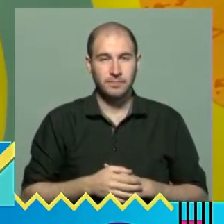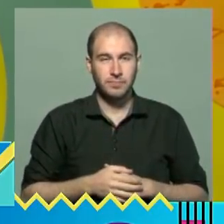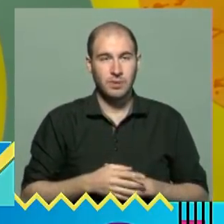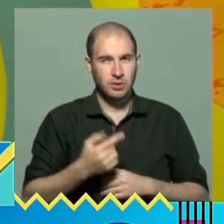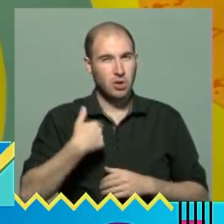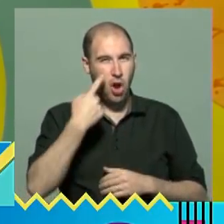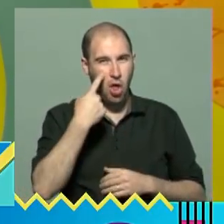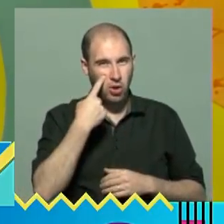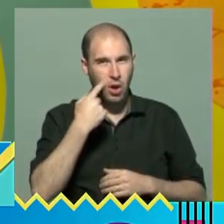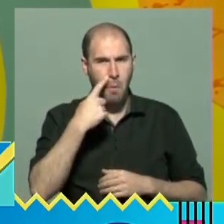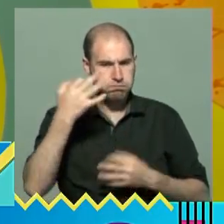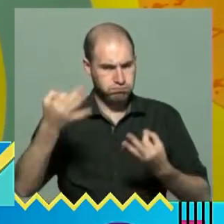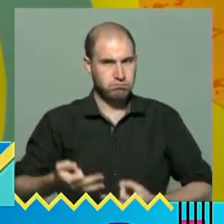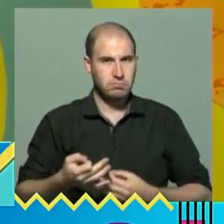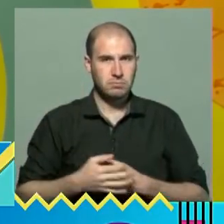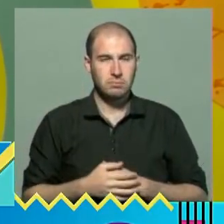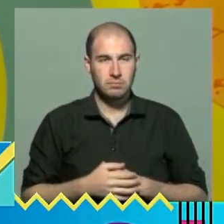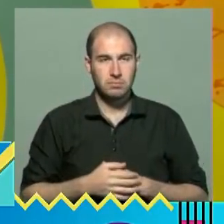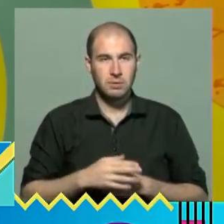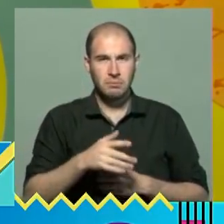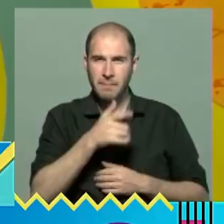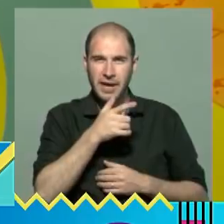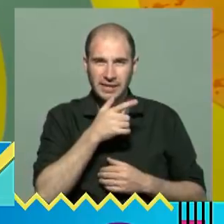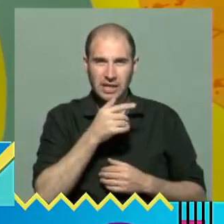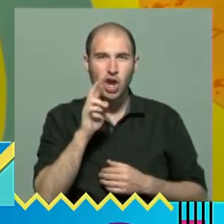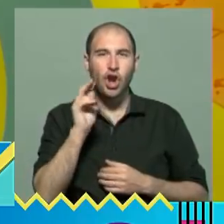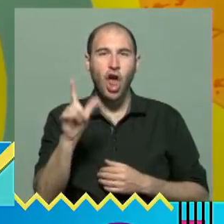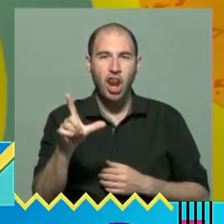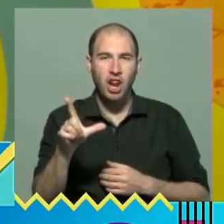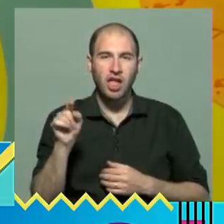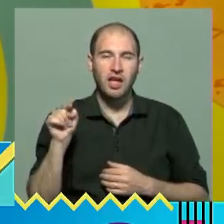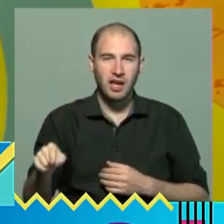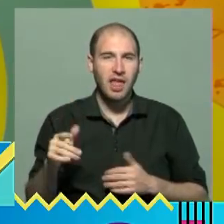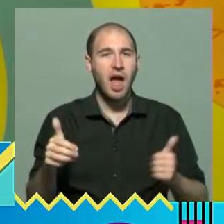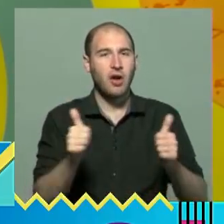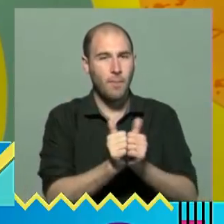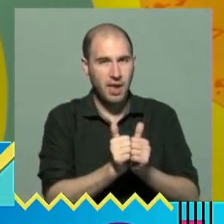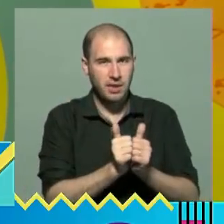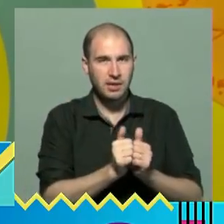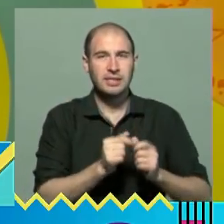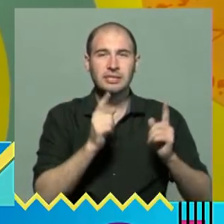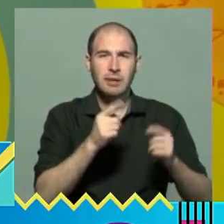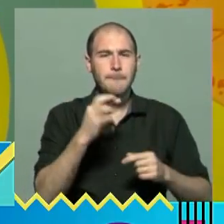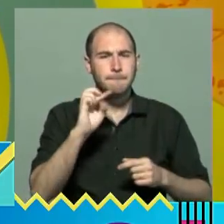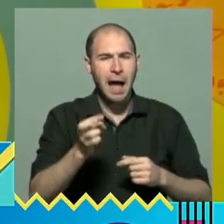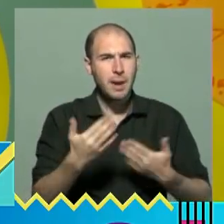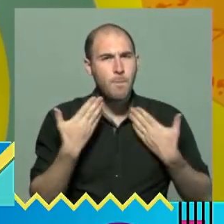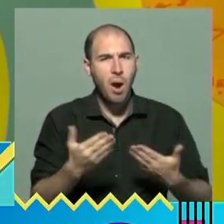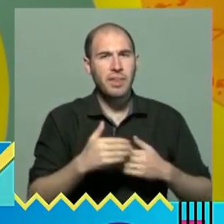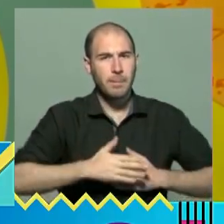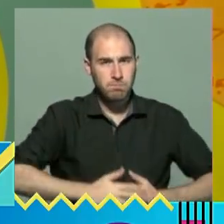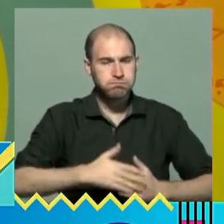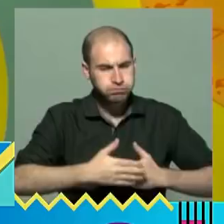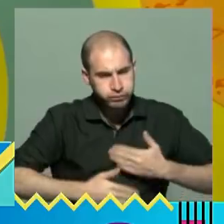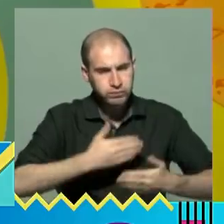Yo conozco buenos hombres, no sé, me parece que su rol tiene que estar en acompañar y en poder ser padre de la criatura que viene en